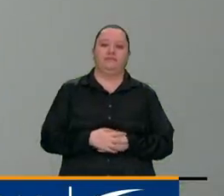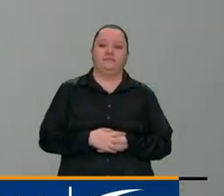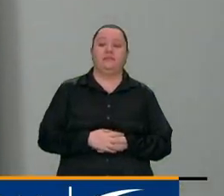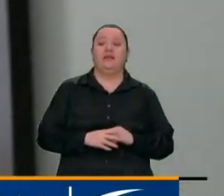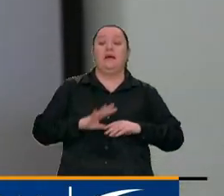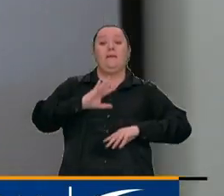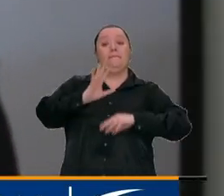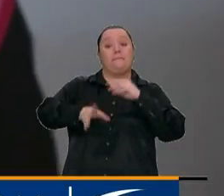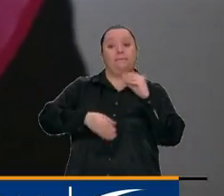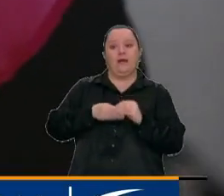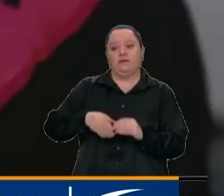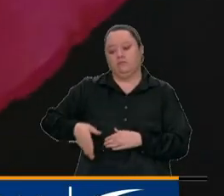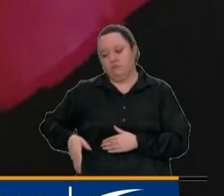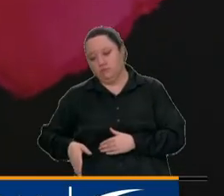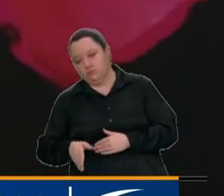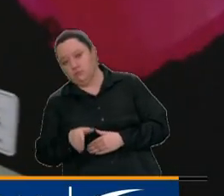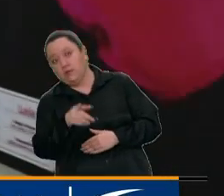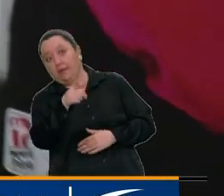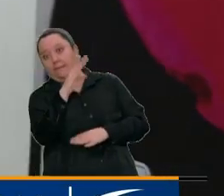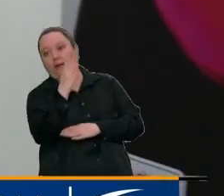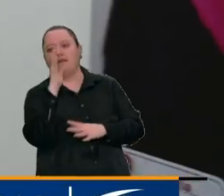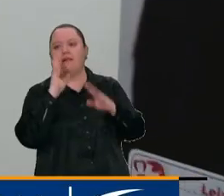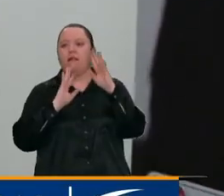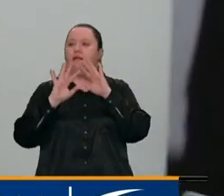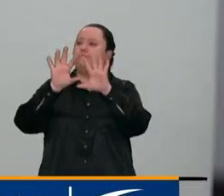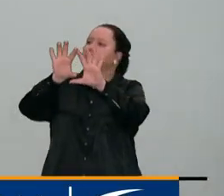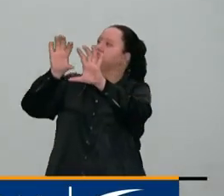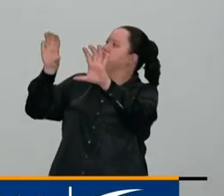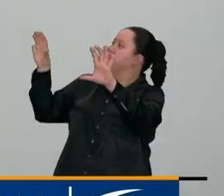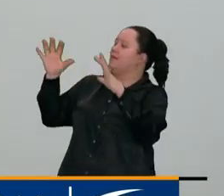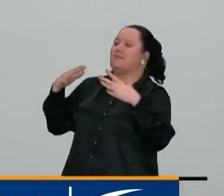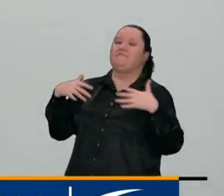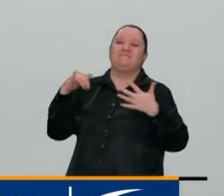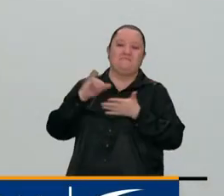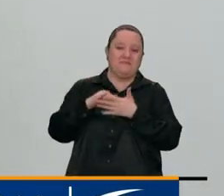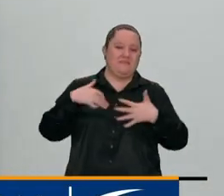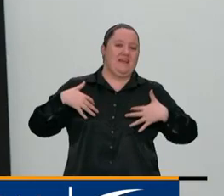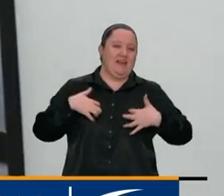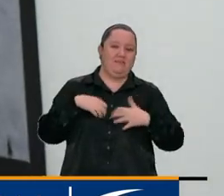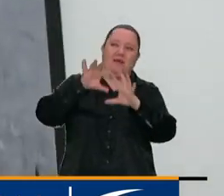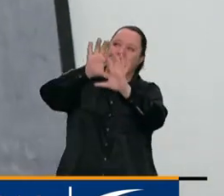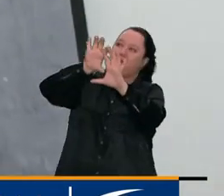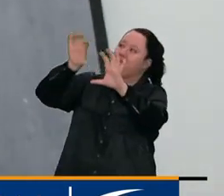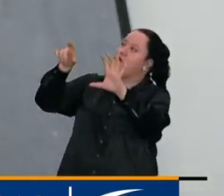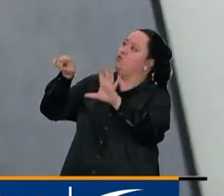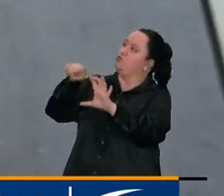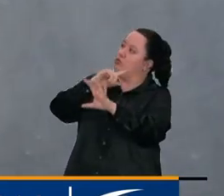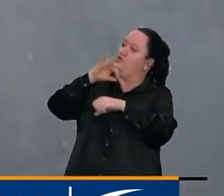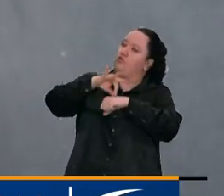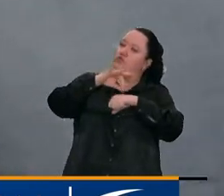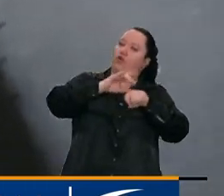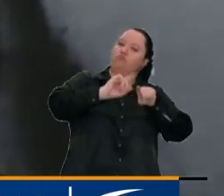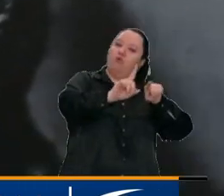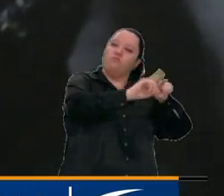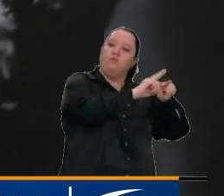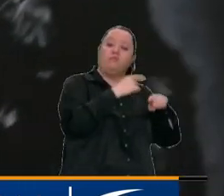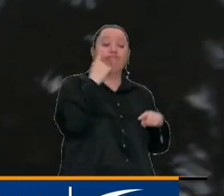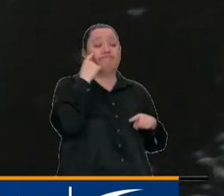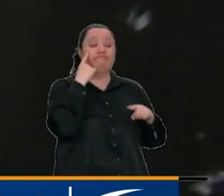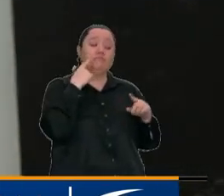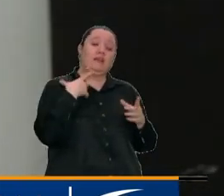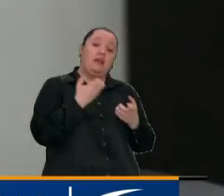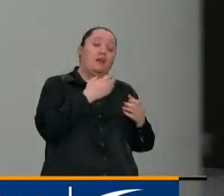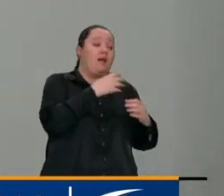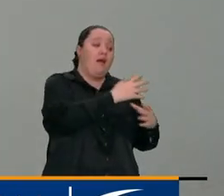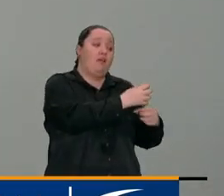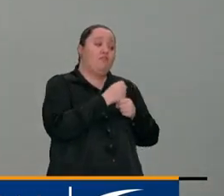Además, el camino al baño de mascotas está decorado con los rostros de estos peluditos que hacen parte de diferentes fundaciones y buscan una familia